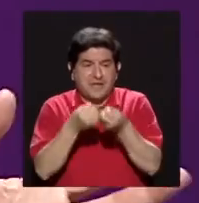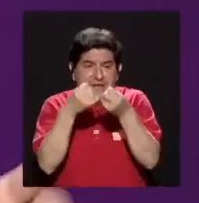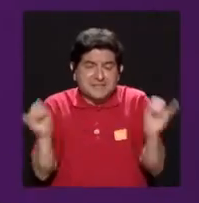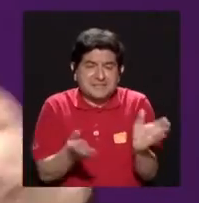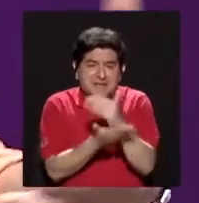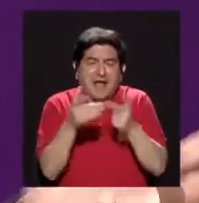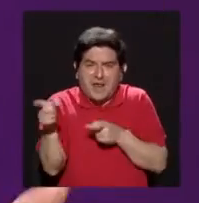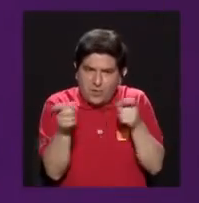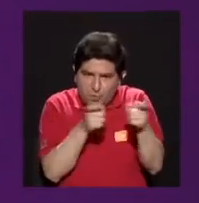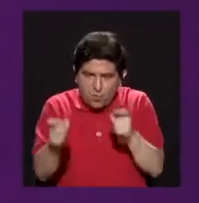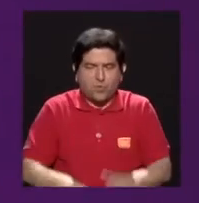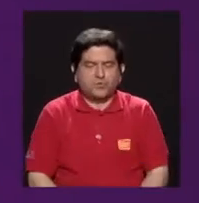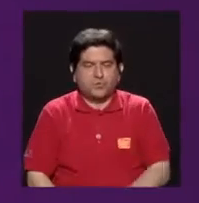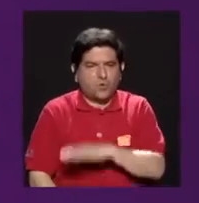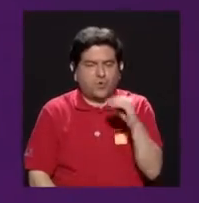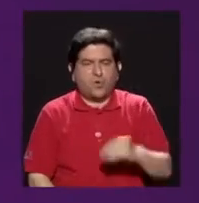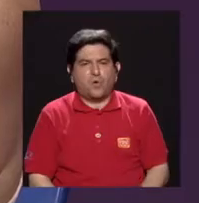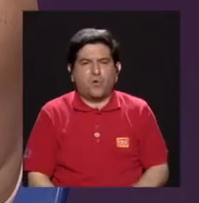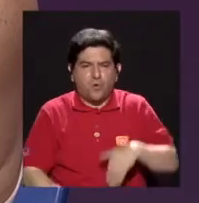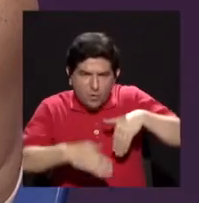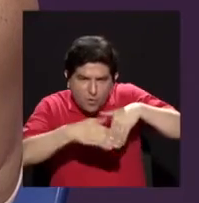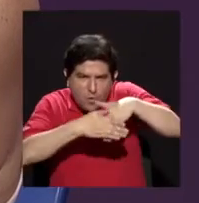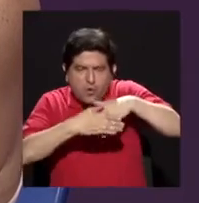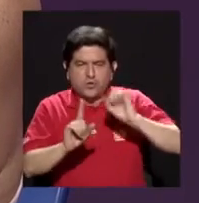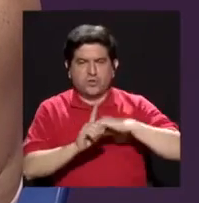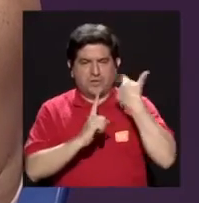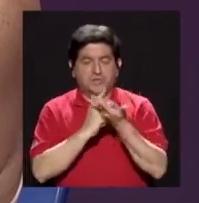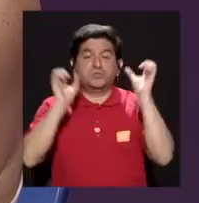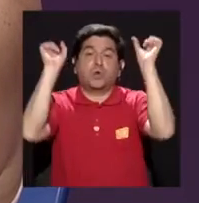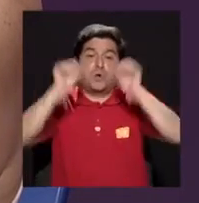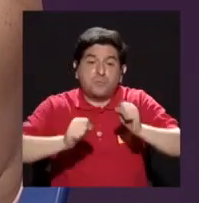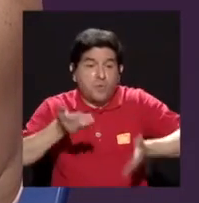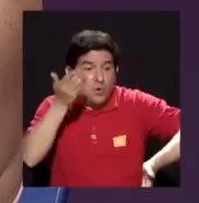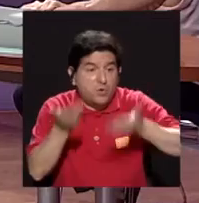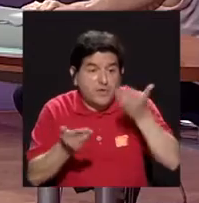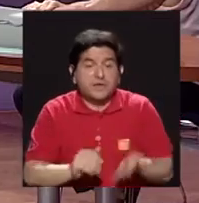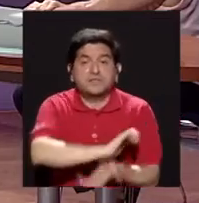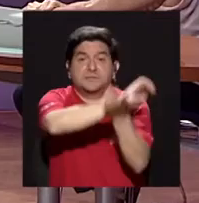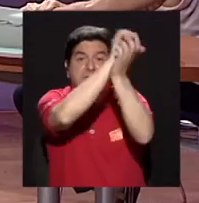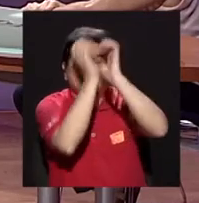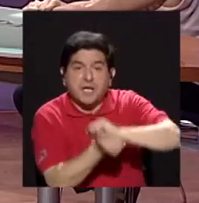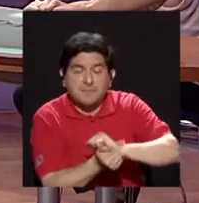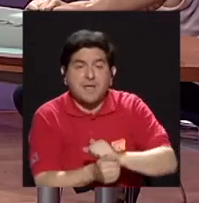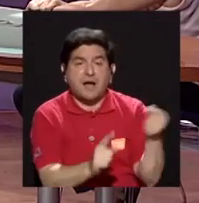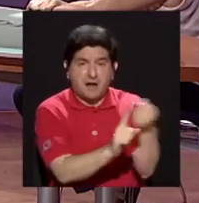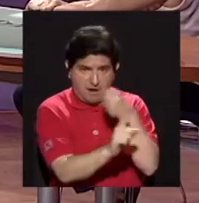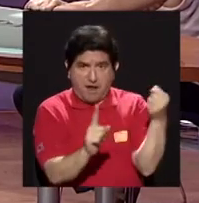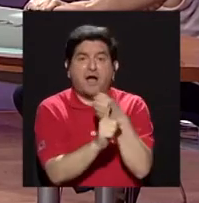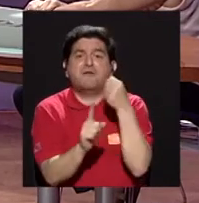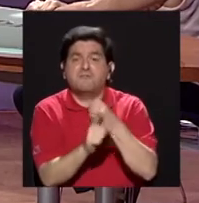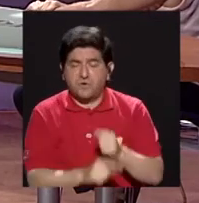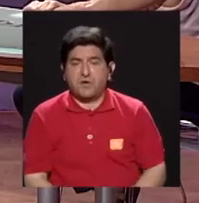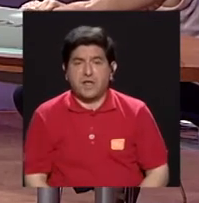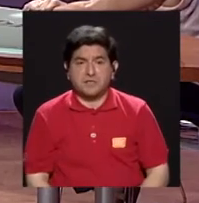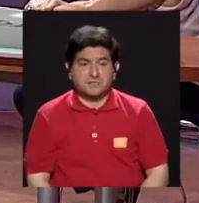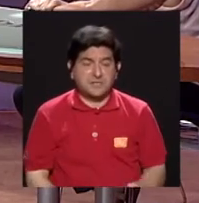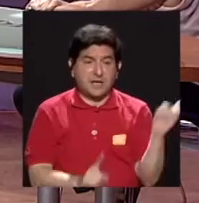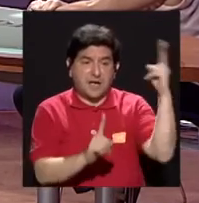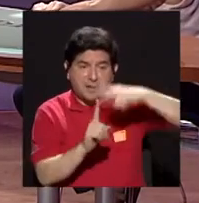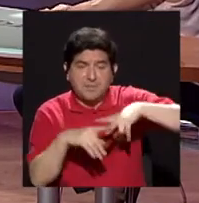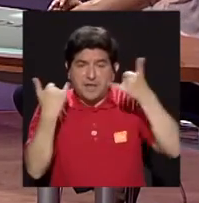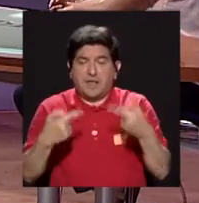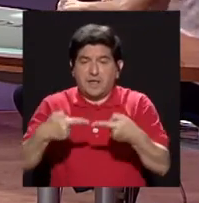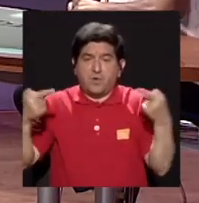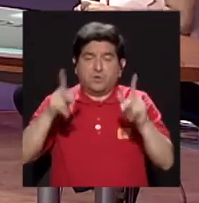algún control, alguna contención social, ¿verdad? Rápidamente se podría convertir en formas de violencia efectivas, prácticas, ¿verdad? Contra